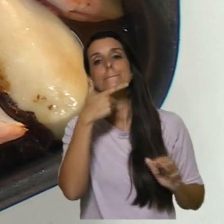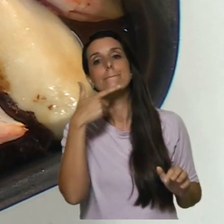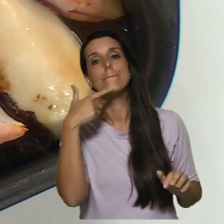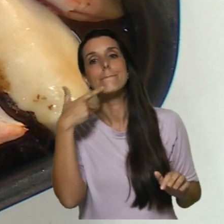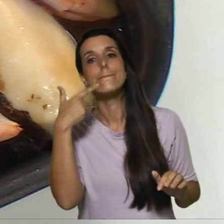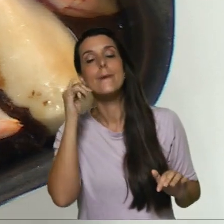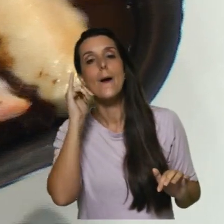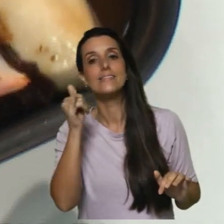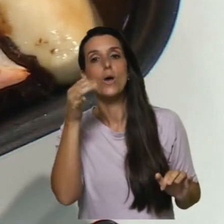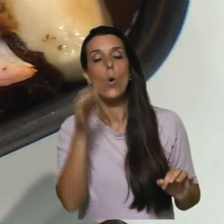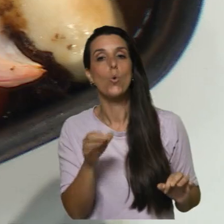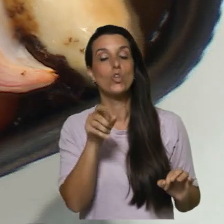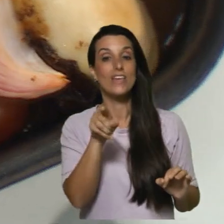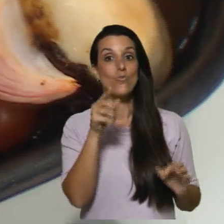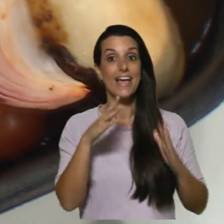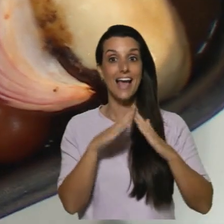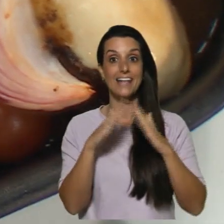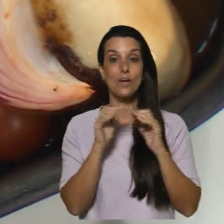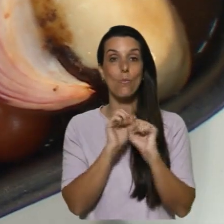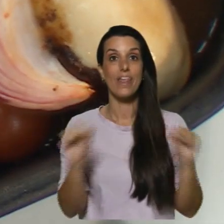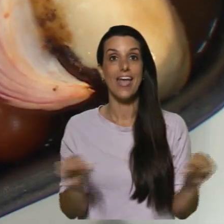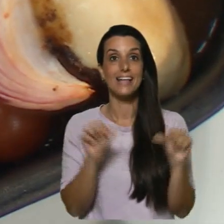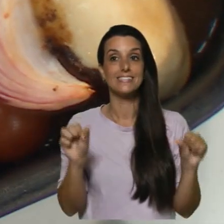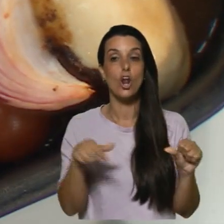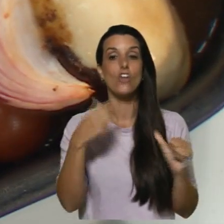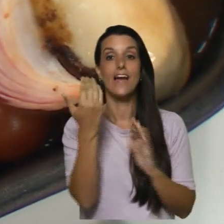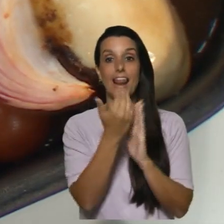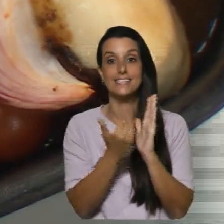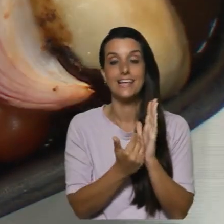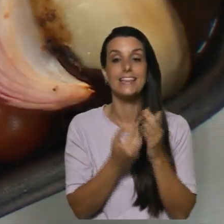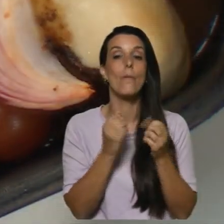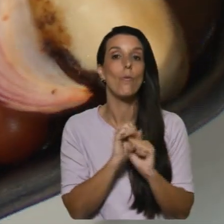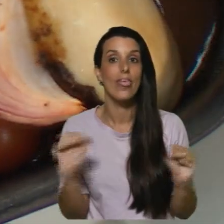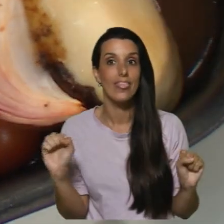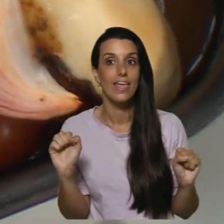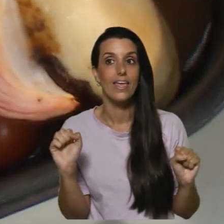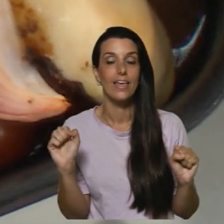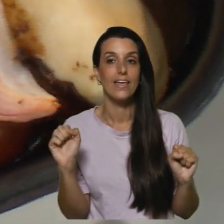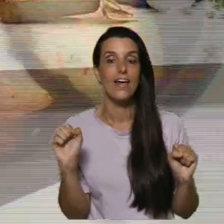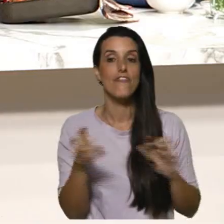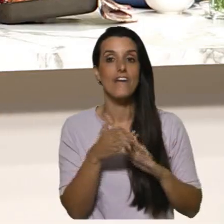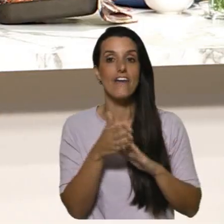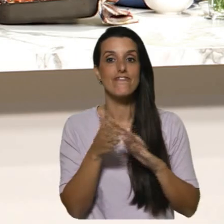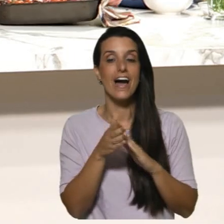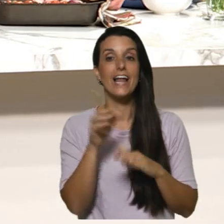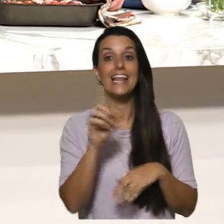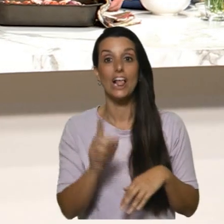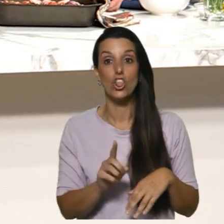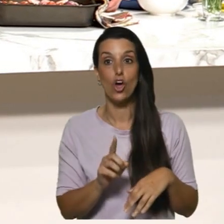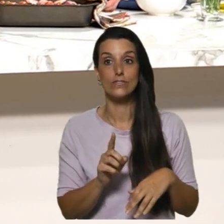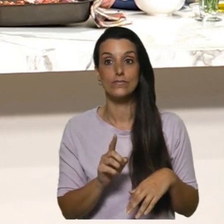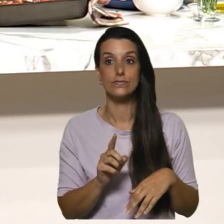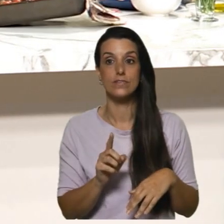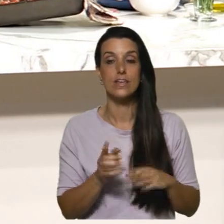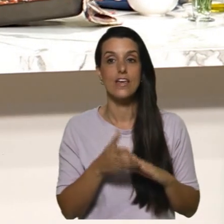llegando. Exacto. ¿Y sabes qué podés hacer vos en casa? A ver si tengo otra cucharita por acá. Hacer la receta. ¿Qué? Lo que puedes hacer es hacer esa receta. Vas a ir agarrando el juguito, ¿viste este?